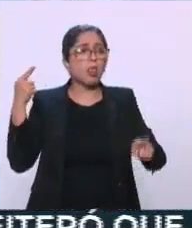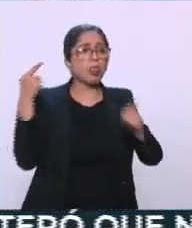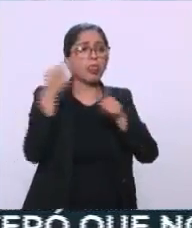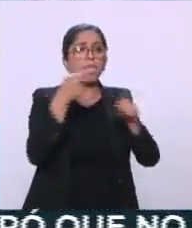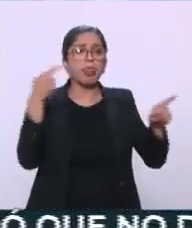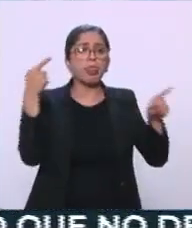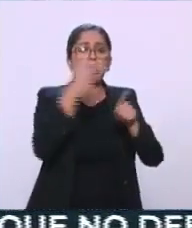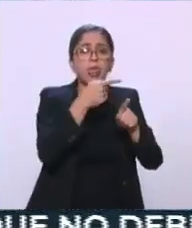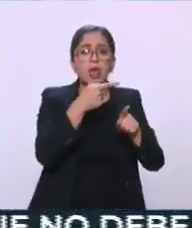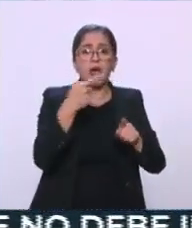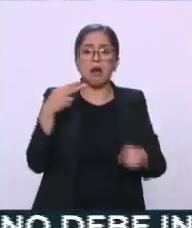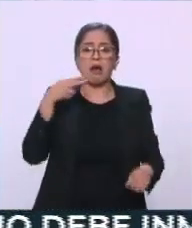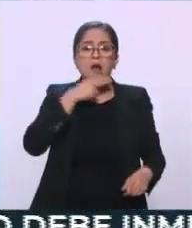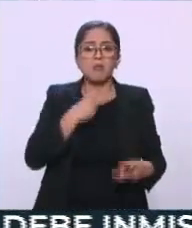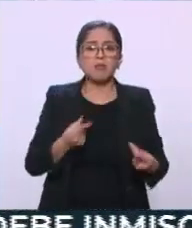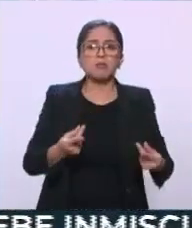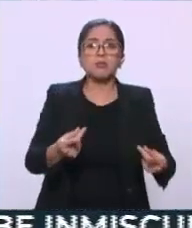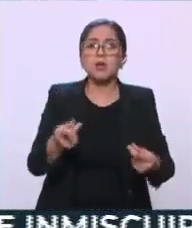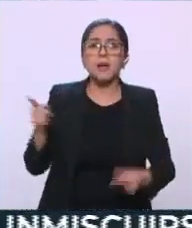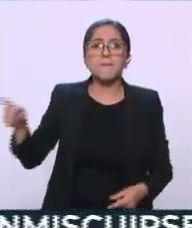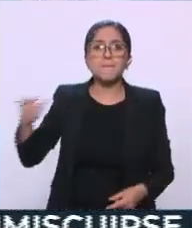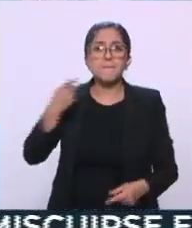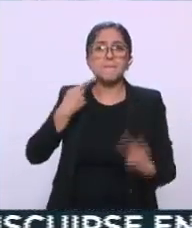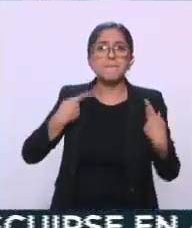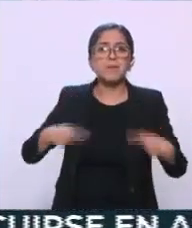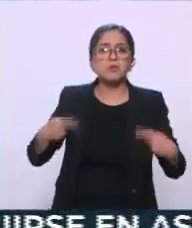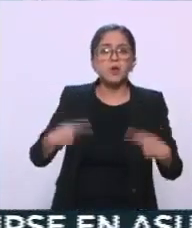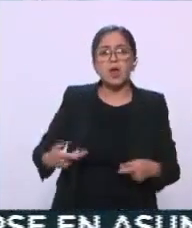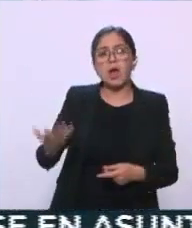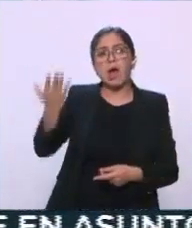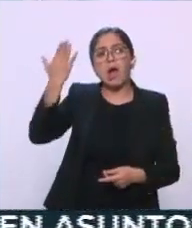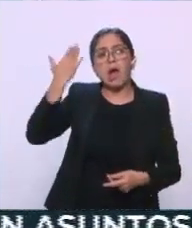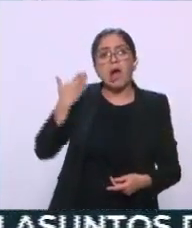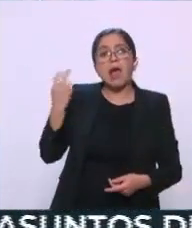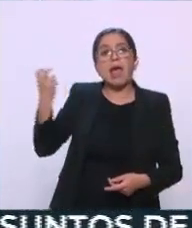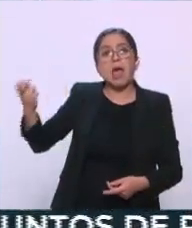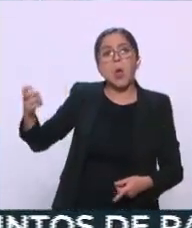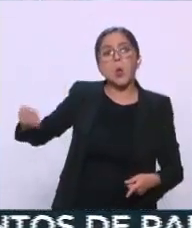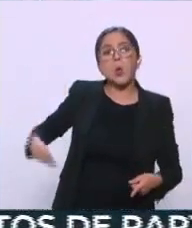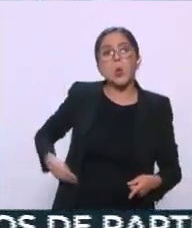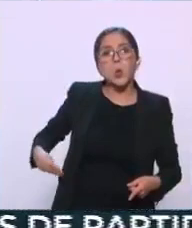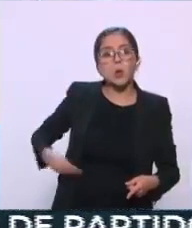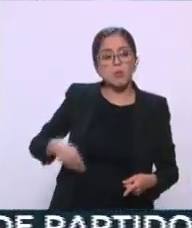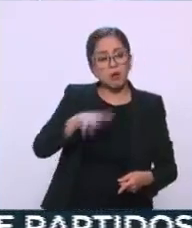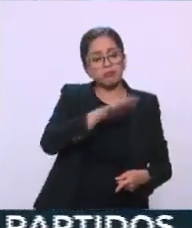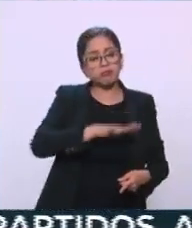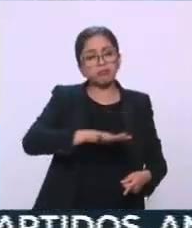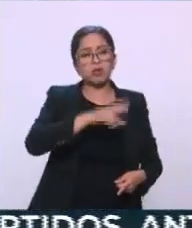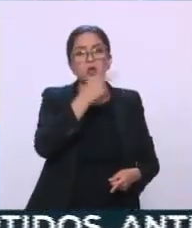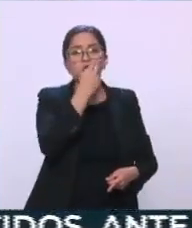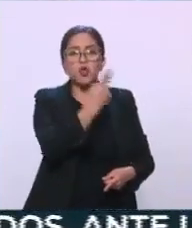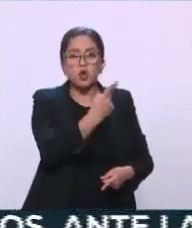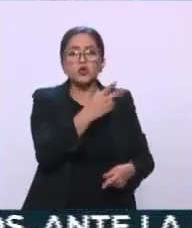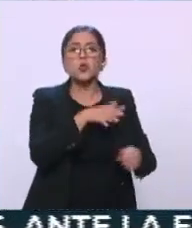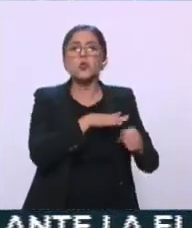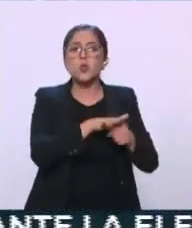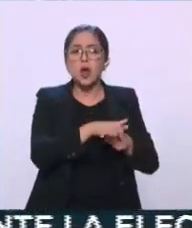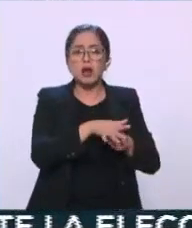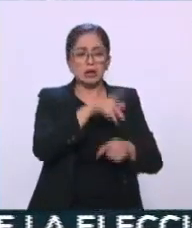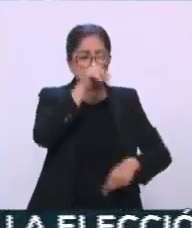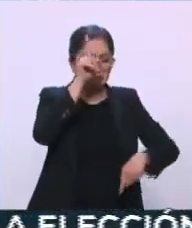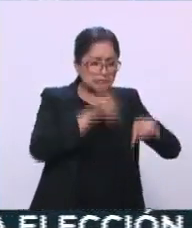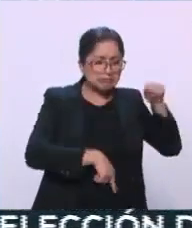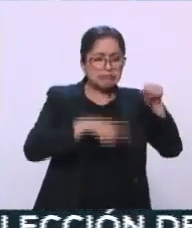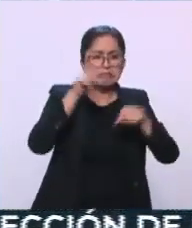precipitadas, sobre todo de quienes son copartícipes del resultado en las dos áreas que tú señalas. Primero,